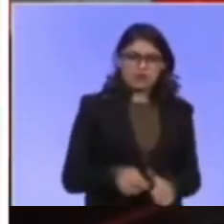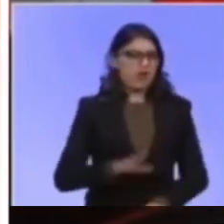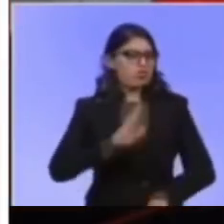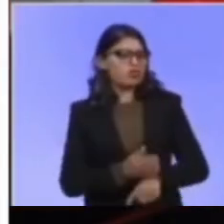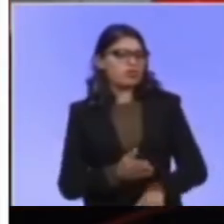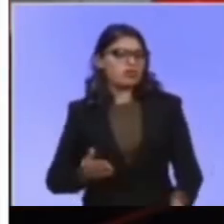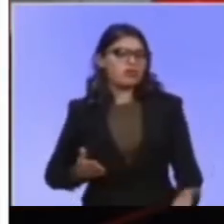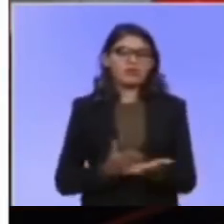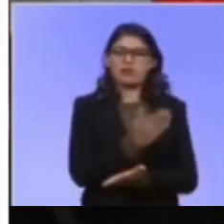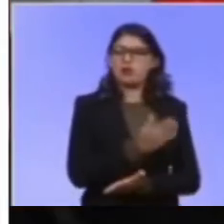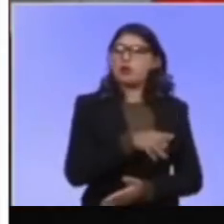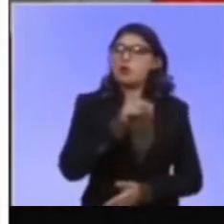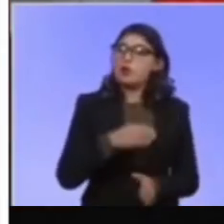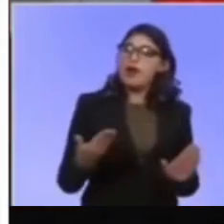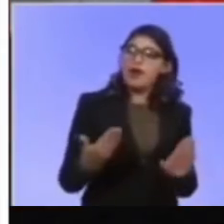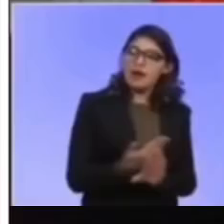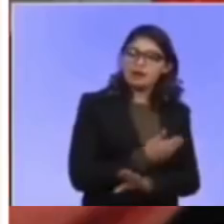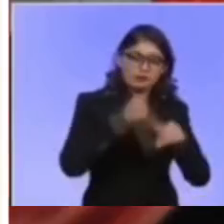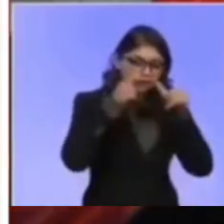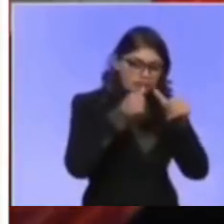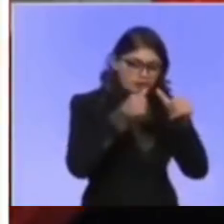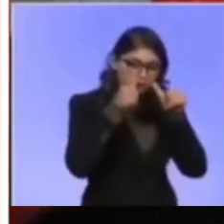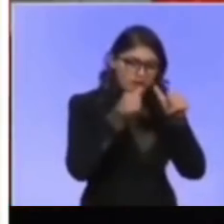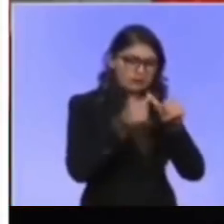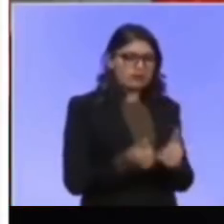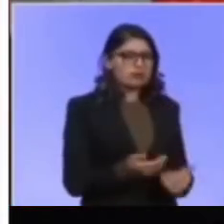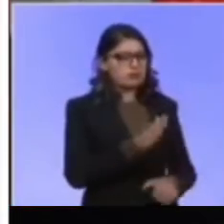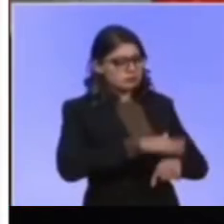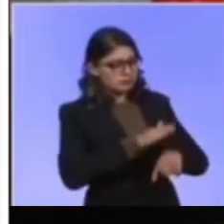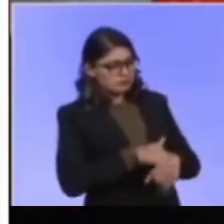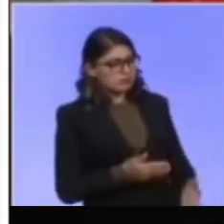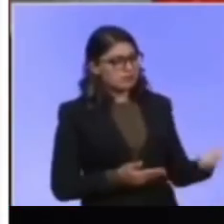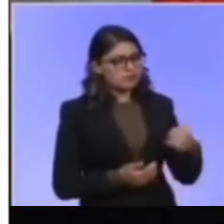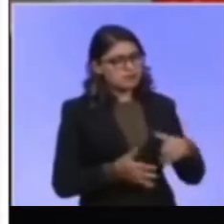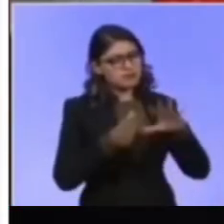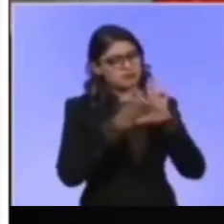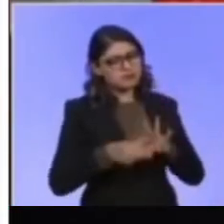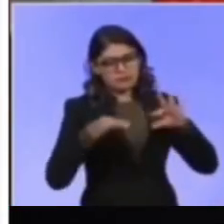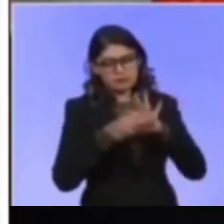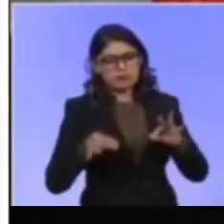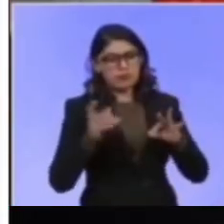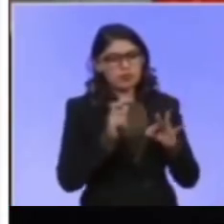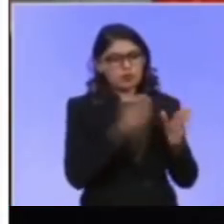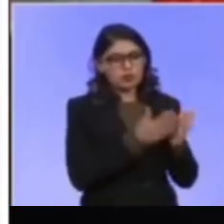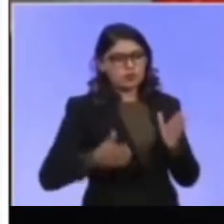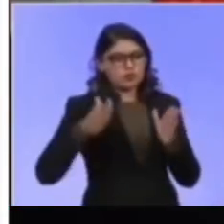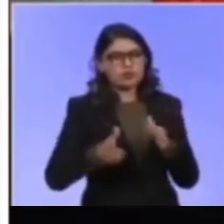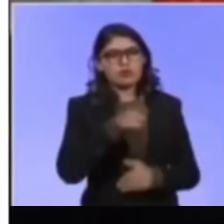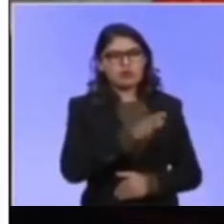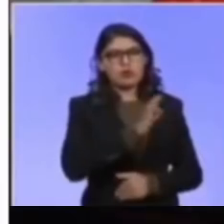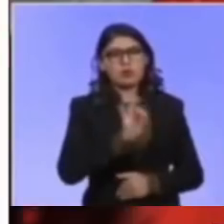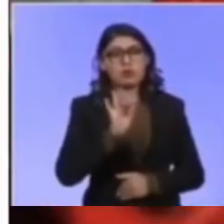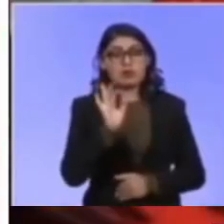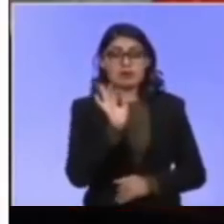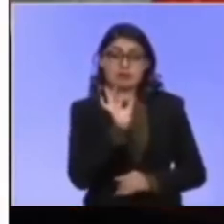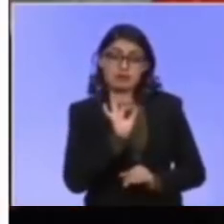cualquier sanción idea y que deben de ser llamados al procedimiento cuando exista la posibilidad de que se afecten